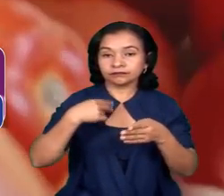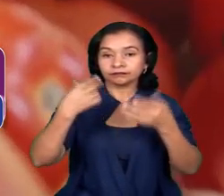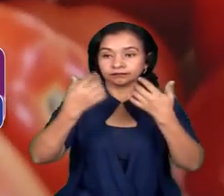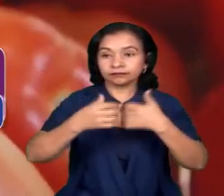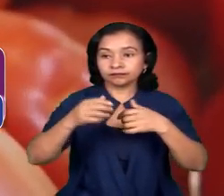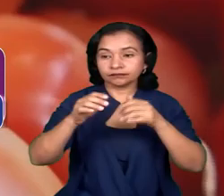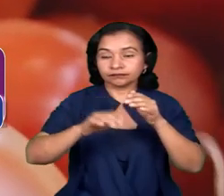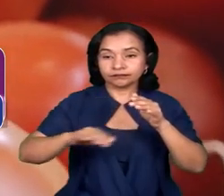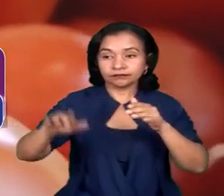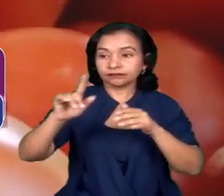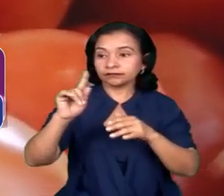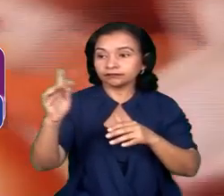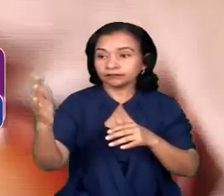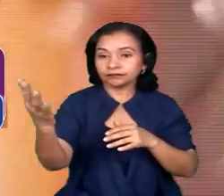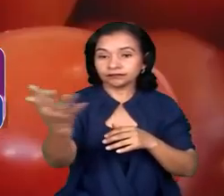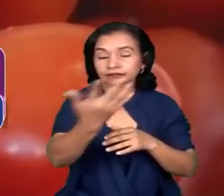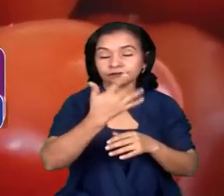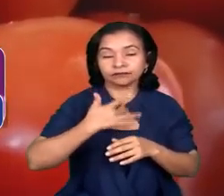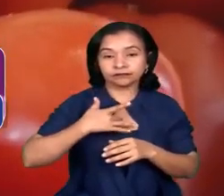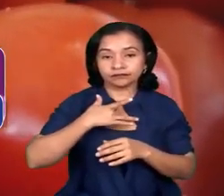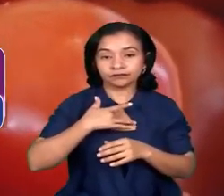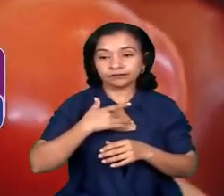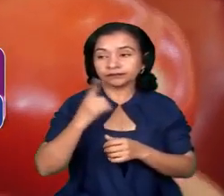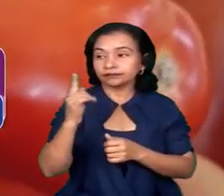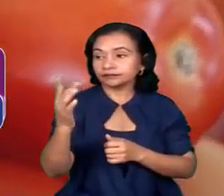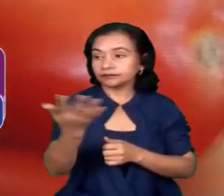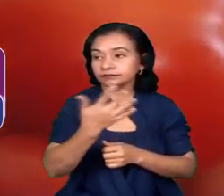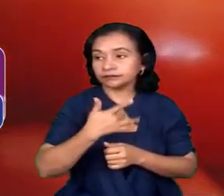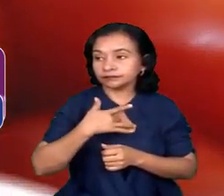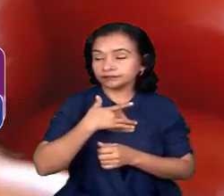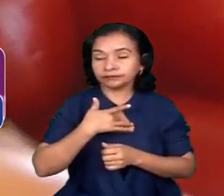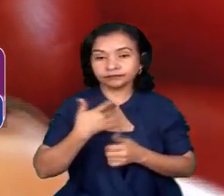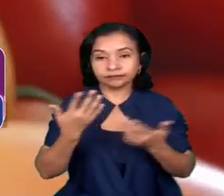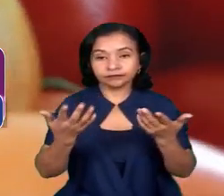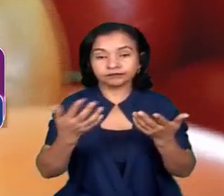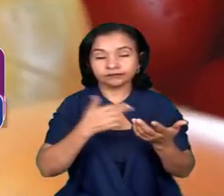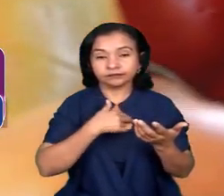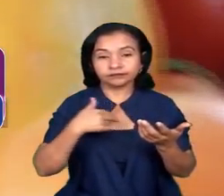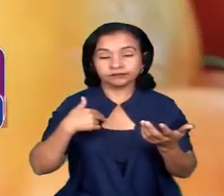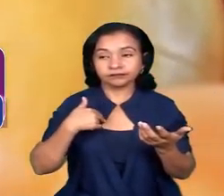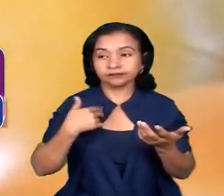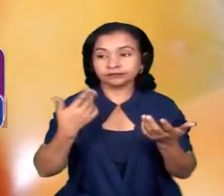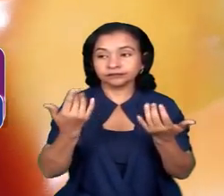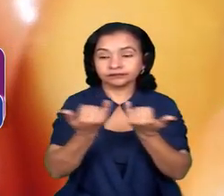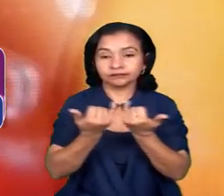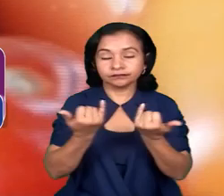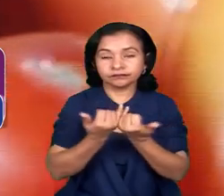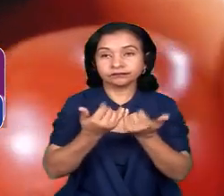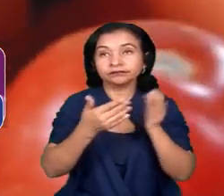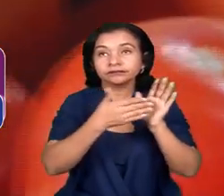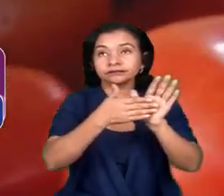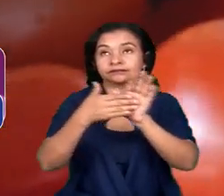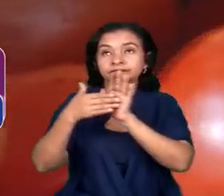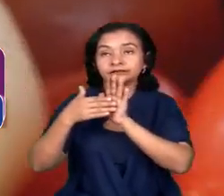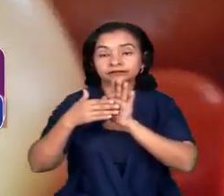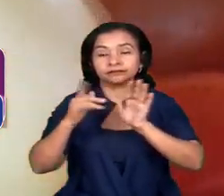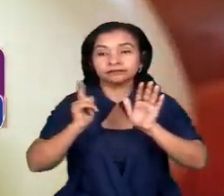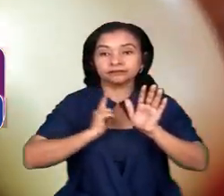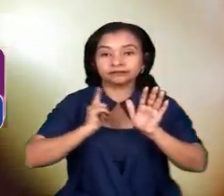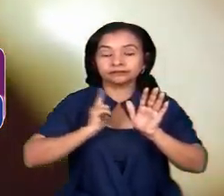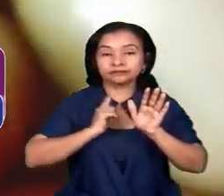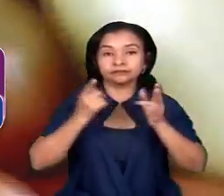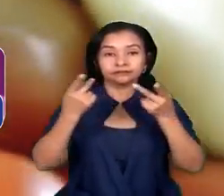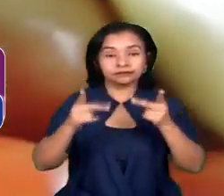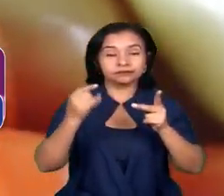porque necesitamos todos. Todos necesitamos de todo. Entonces el empresariado lo que tiene que hacer es adecuar a ese nuevo modelo que tenemos que hacer,